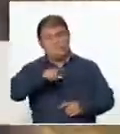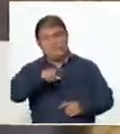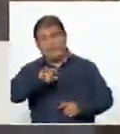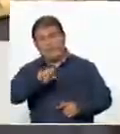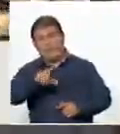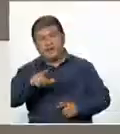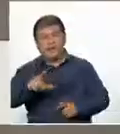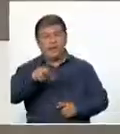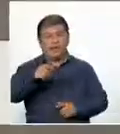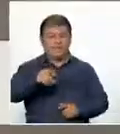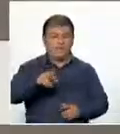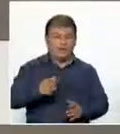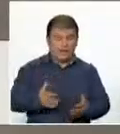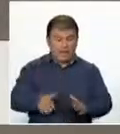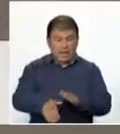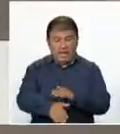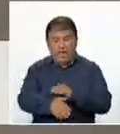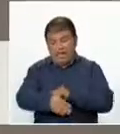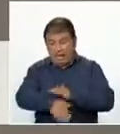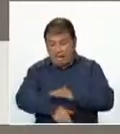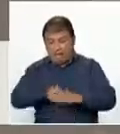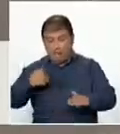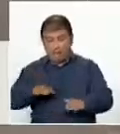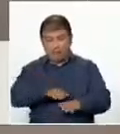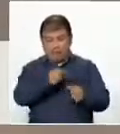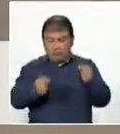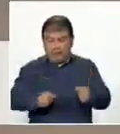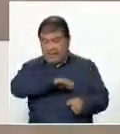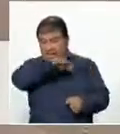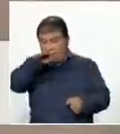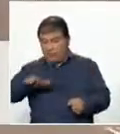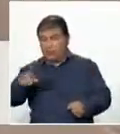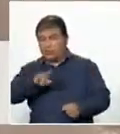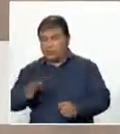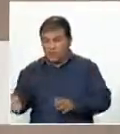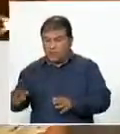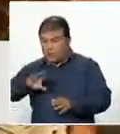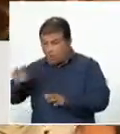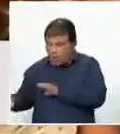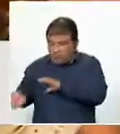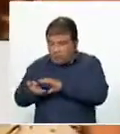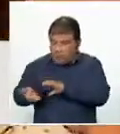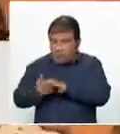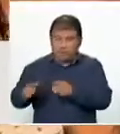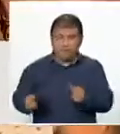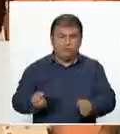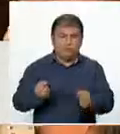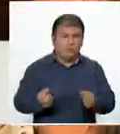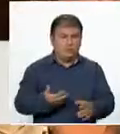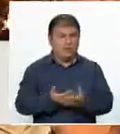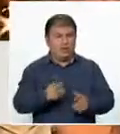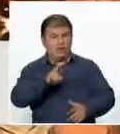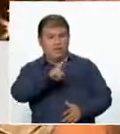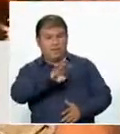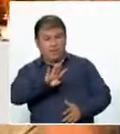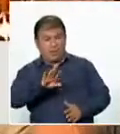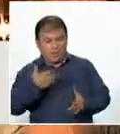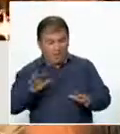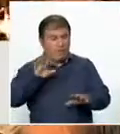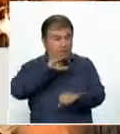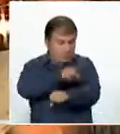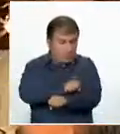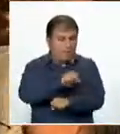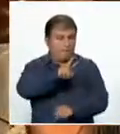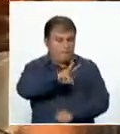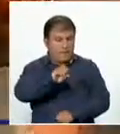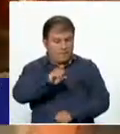exteriores, la policía halló un camión, el mismo que era utilizado para transportar lo robado. De los 24 ya hay 20, el cabecilla y el lugarteniente